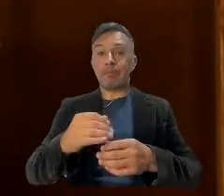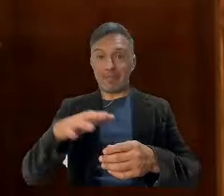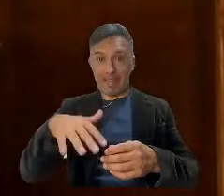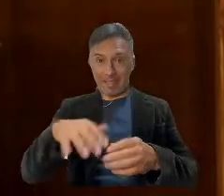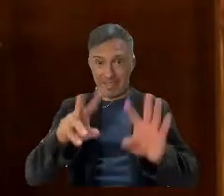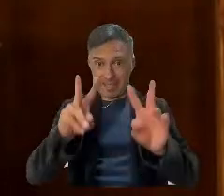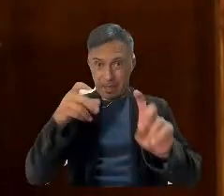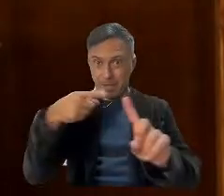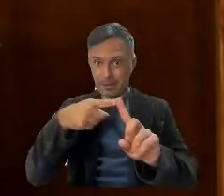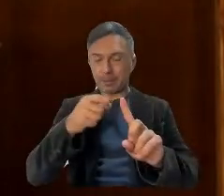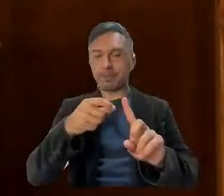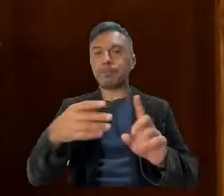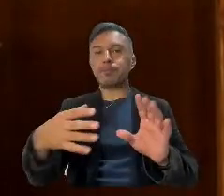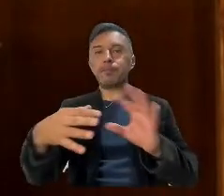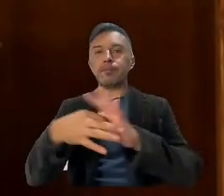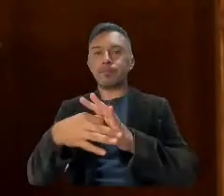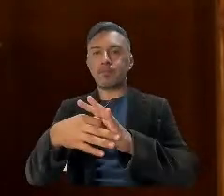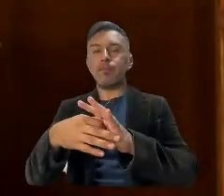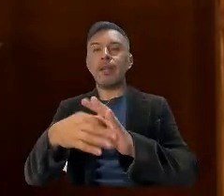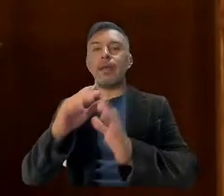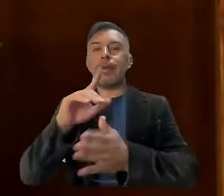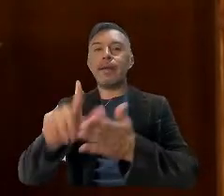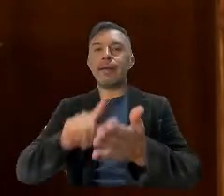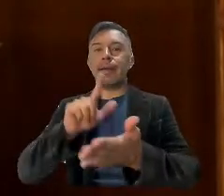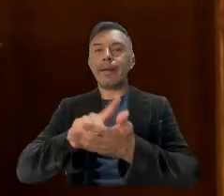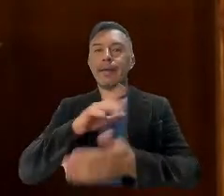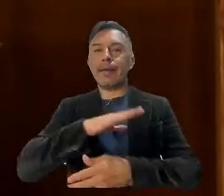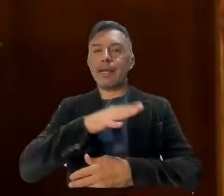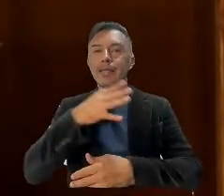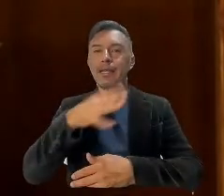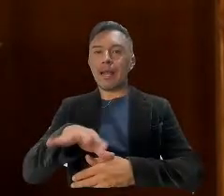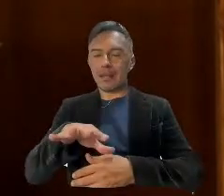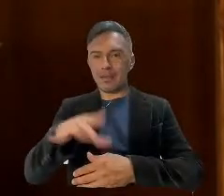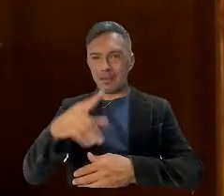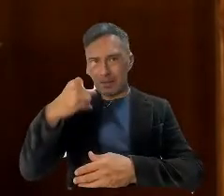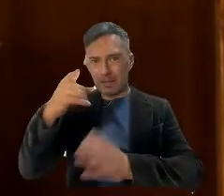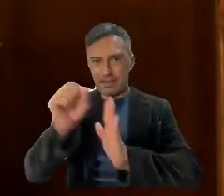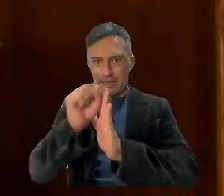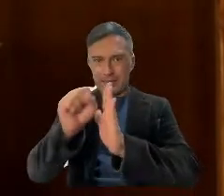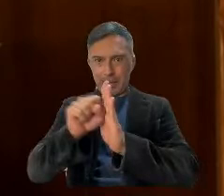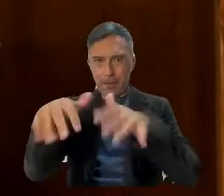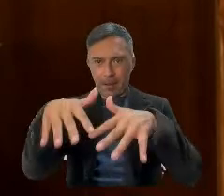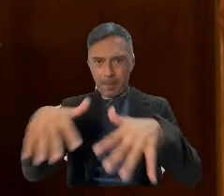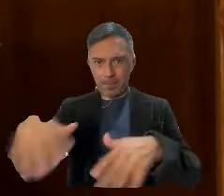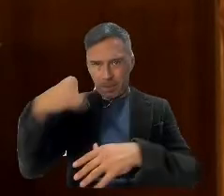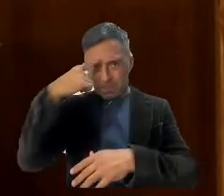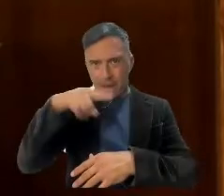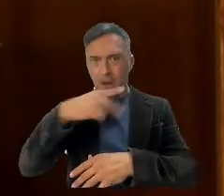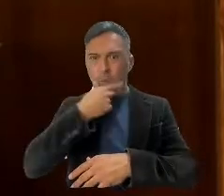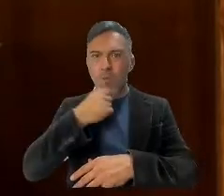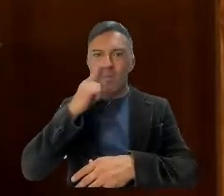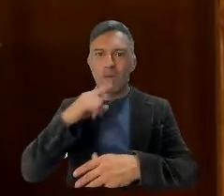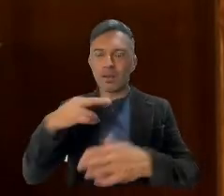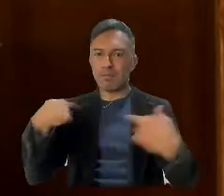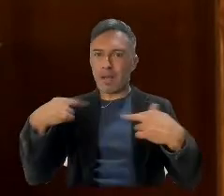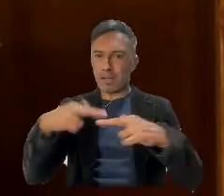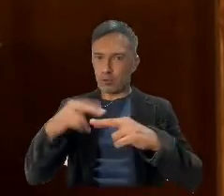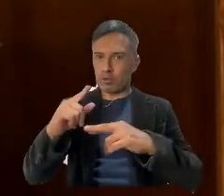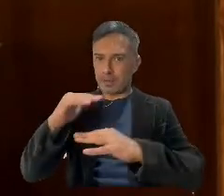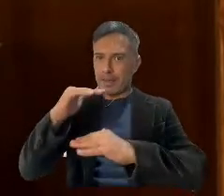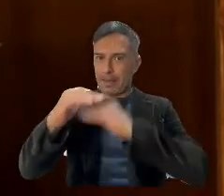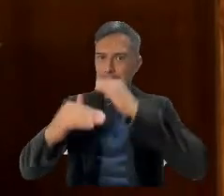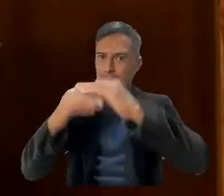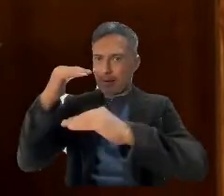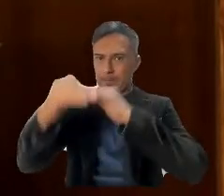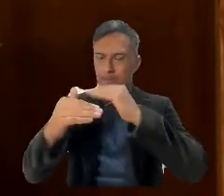el artículo 43 de la Ley General del Sistema para la Carrera de las Maestras y los Maestros, regulador de